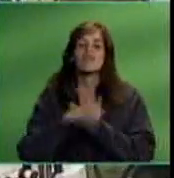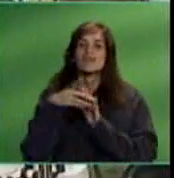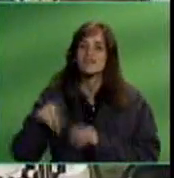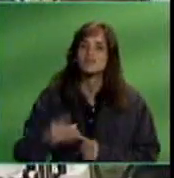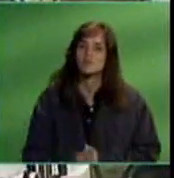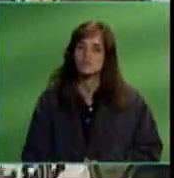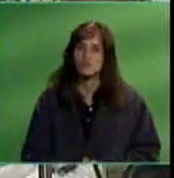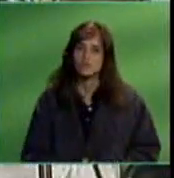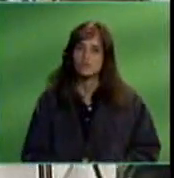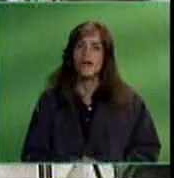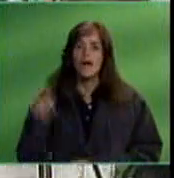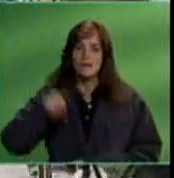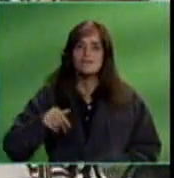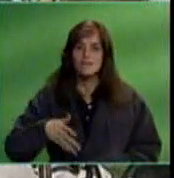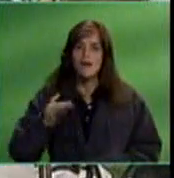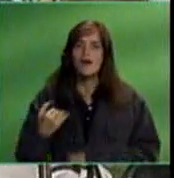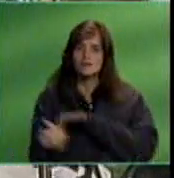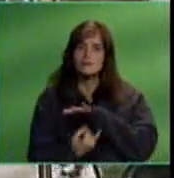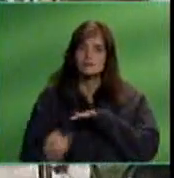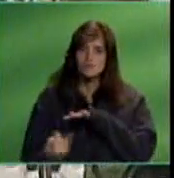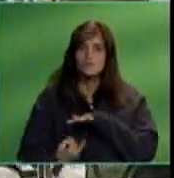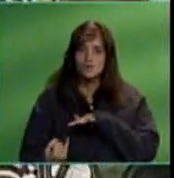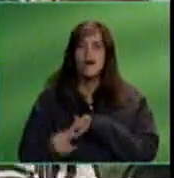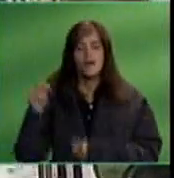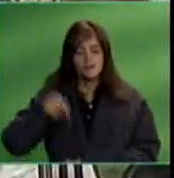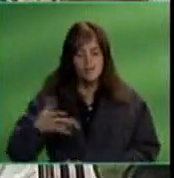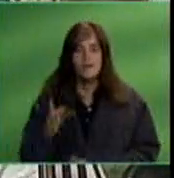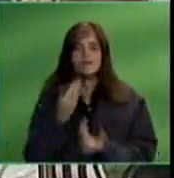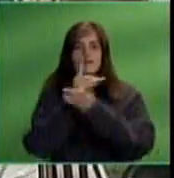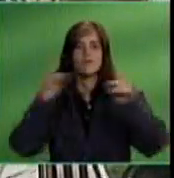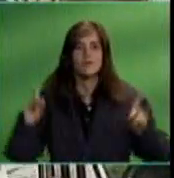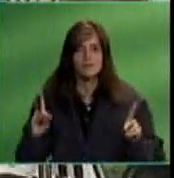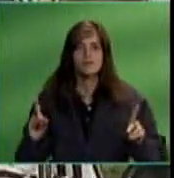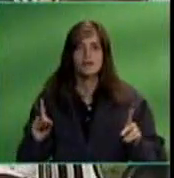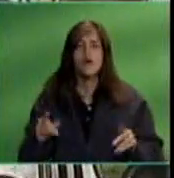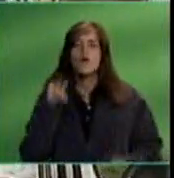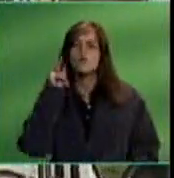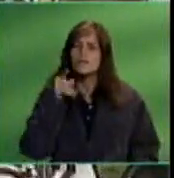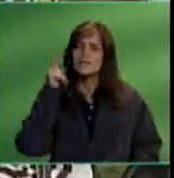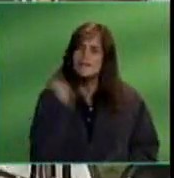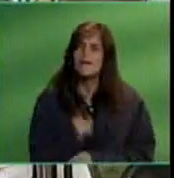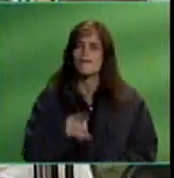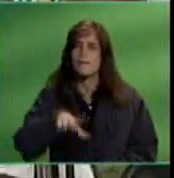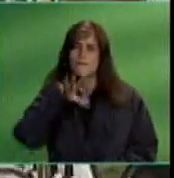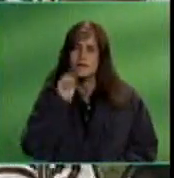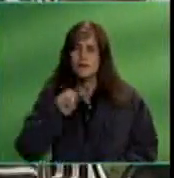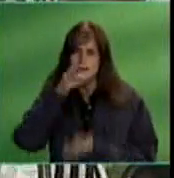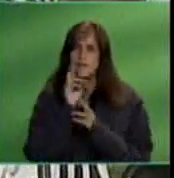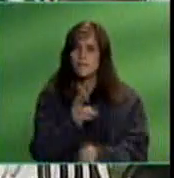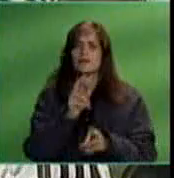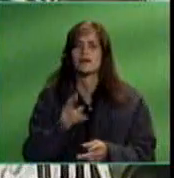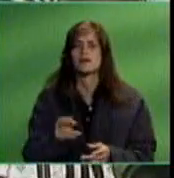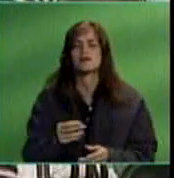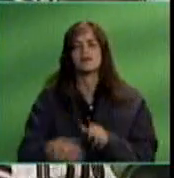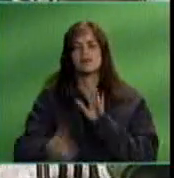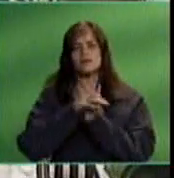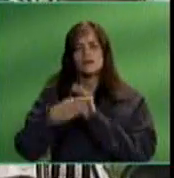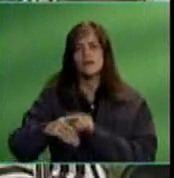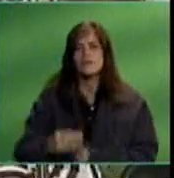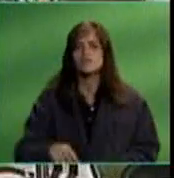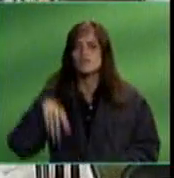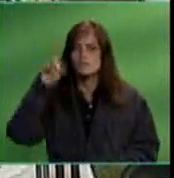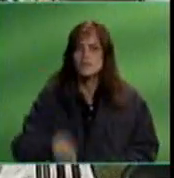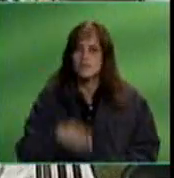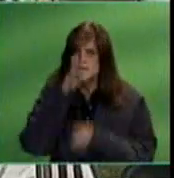derecho aquí hay unas instituciones Aquí hay una democracia y usted tiene que aprender a respetar el estado de derecho tiene que